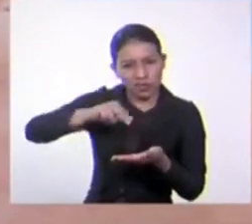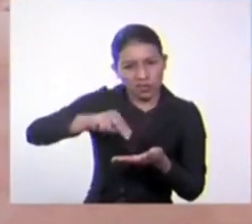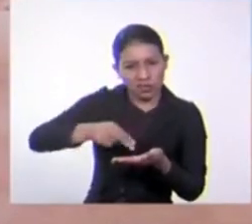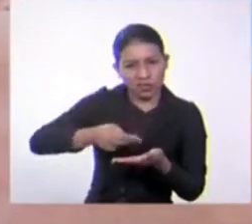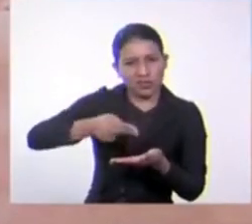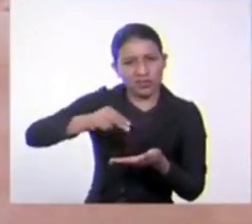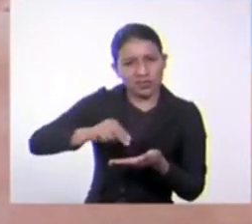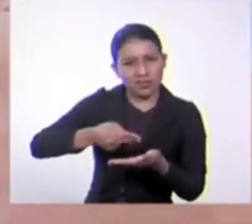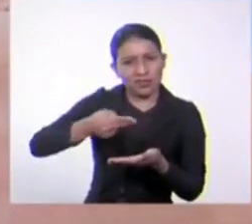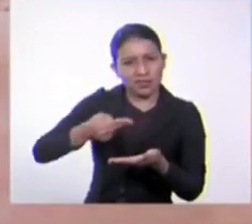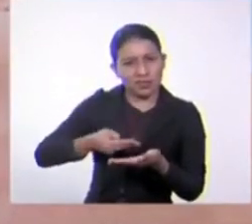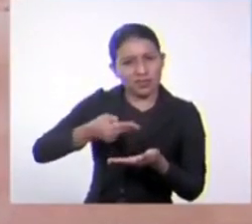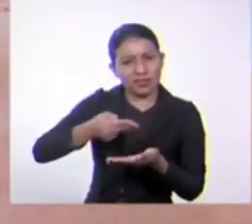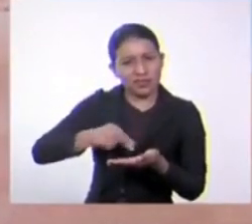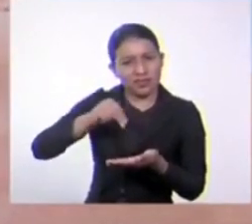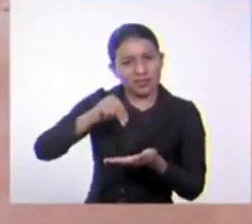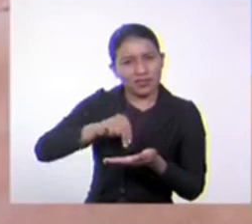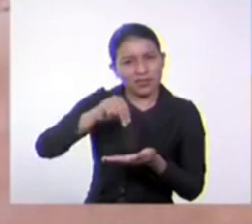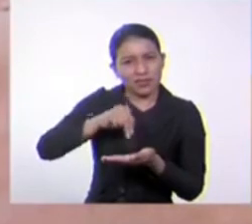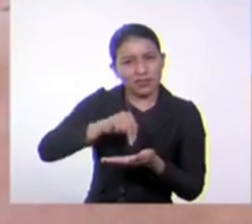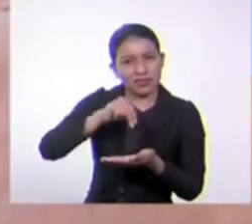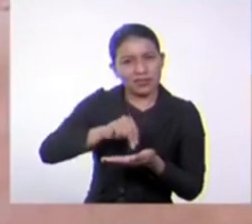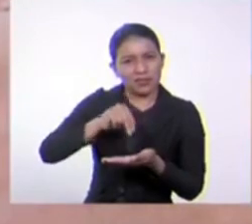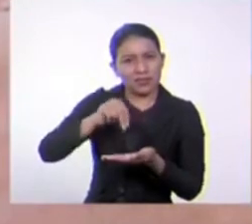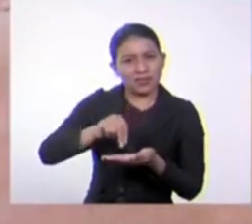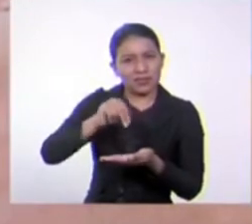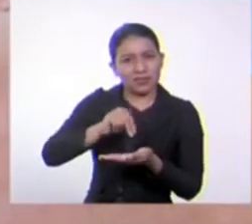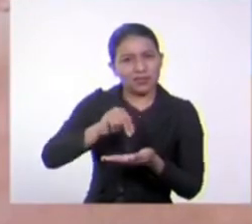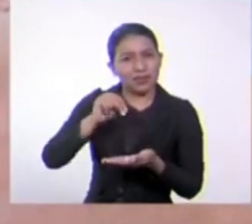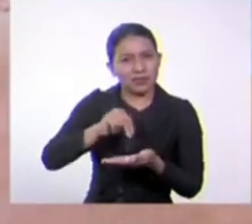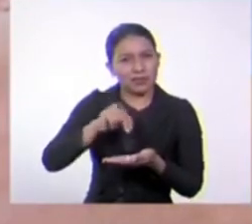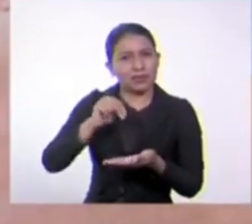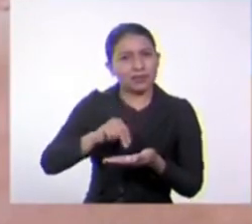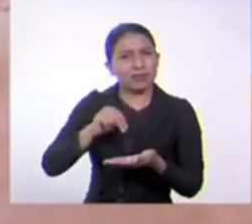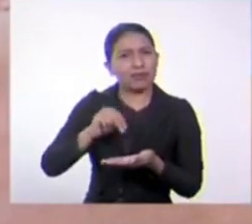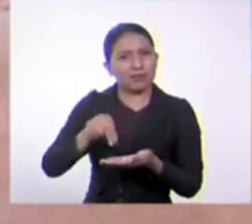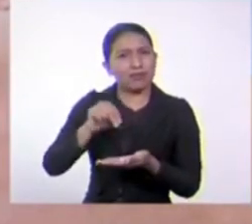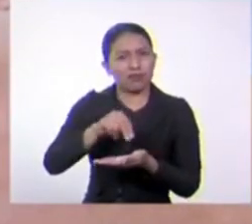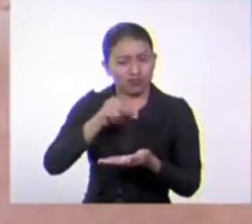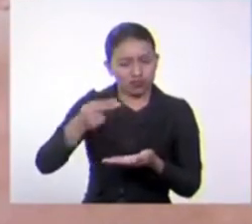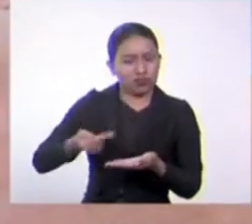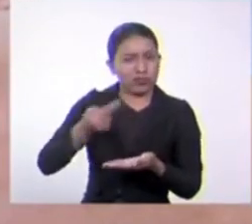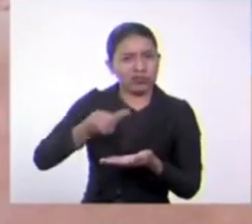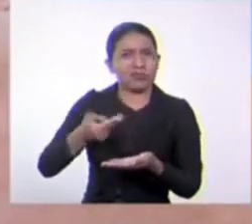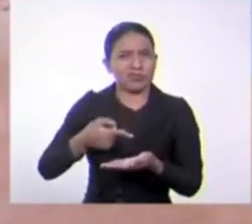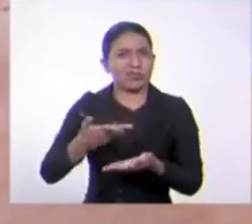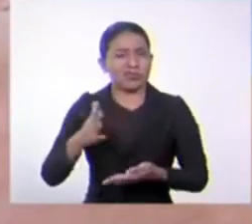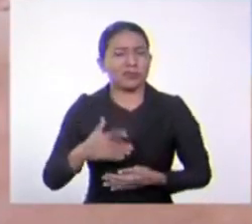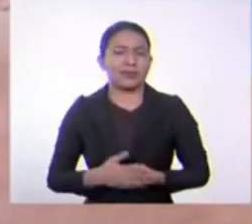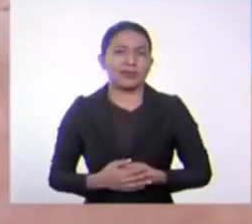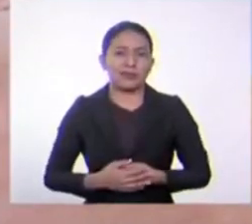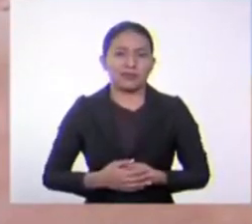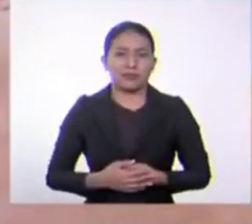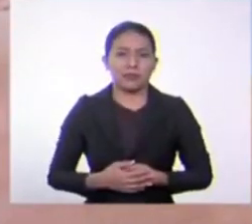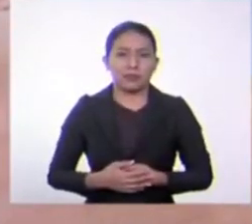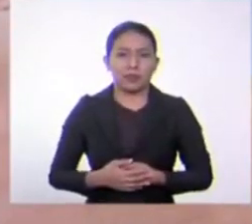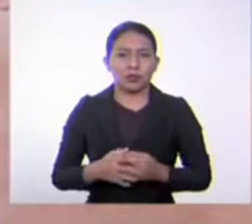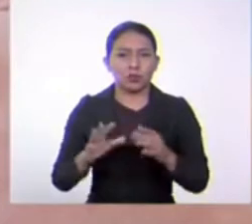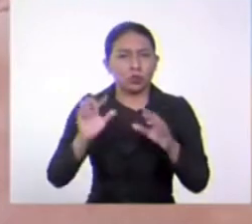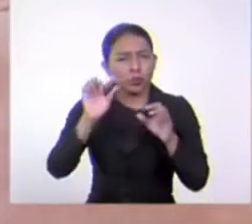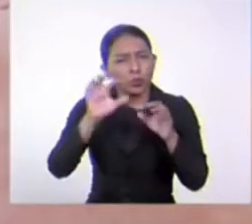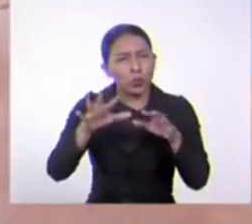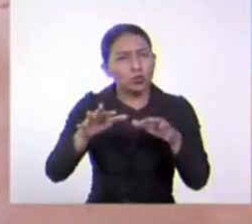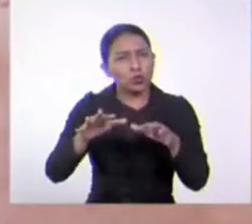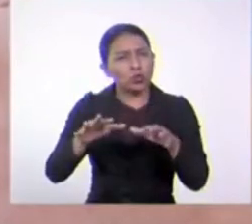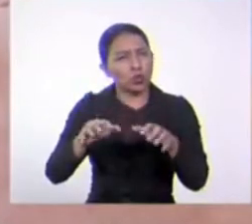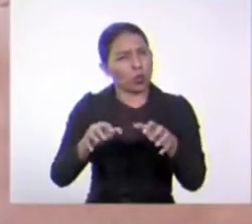la cuchara, y es que utilicé un yogur bastante sólido, entonces pues también quedó un poco sólido, y